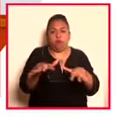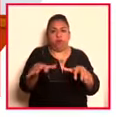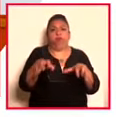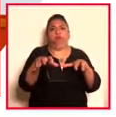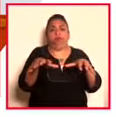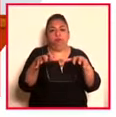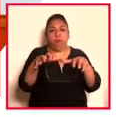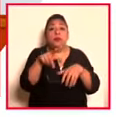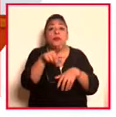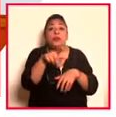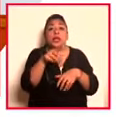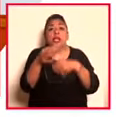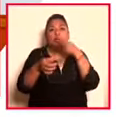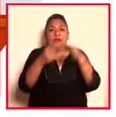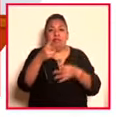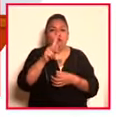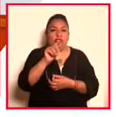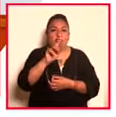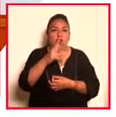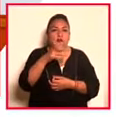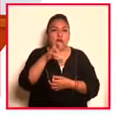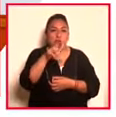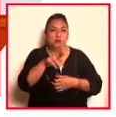22, Víctor Gaspar.